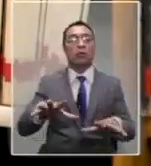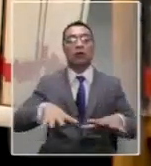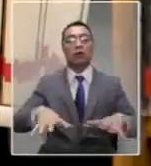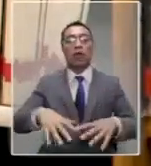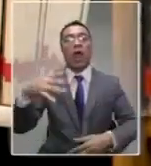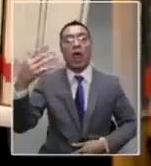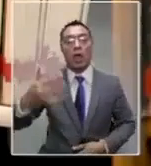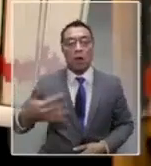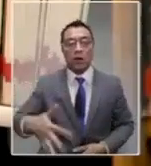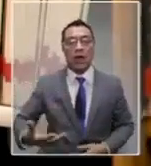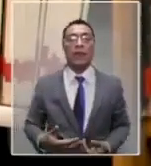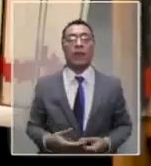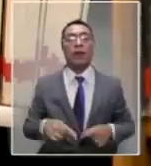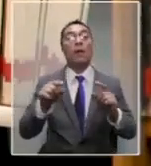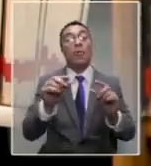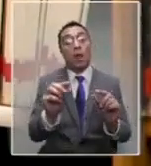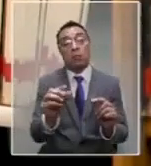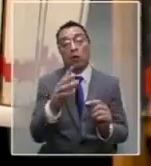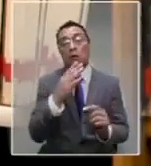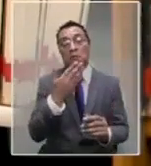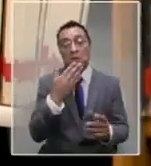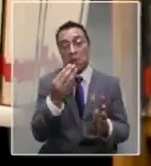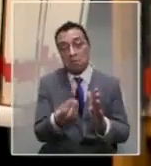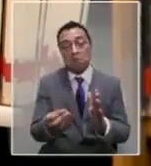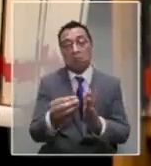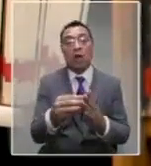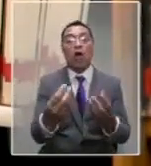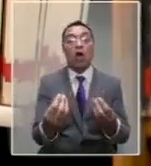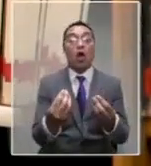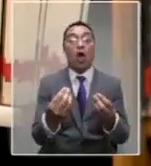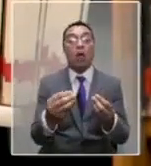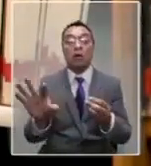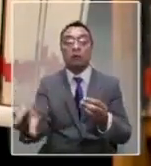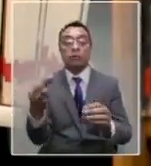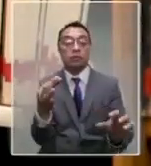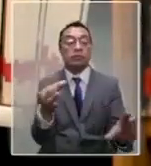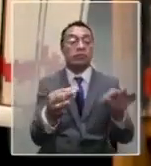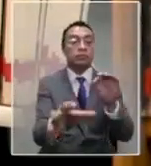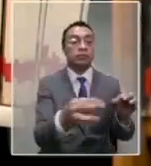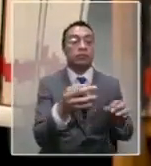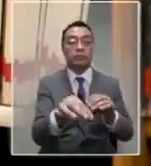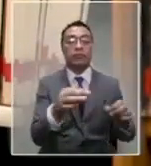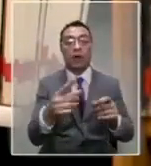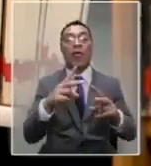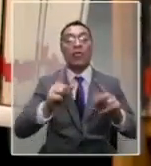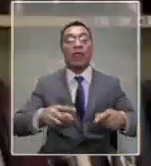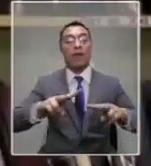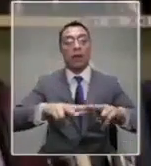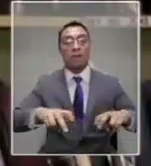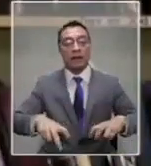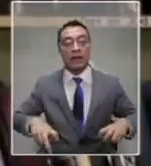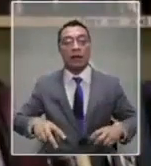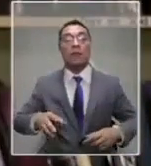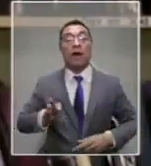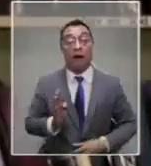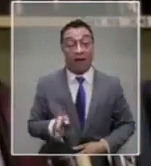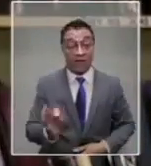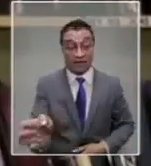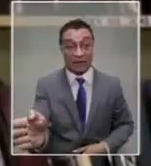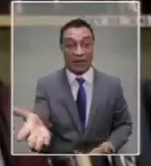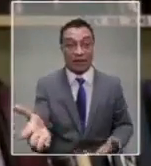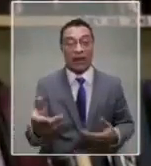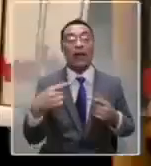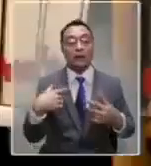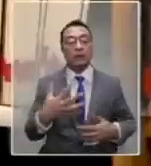áreas importantes y un poco también cómo se escogen las áreas importantes donde se debe investigar para